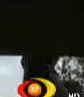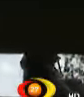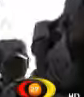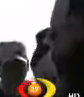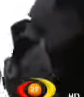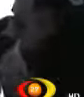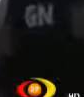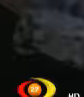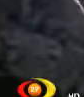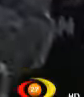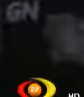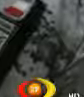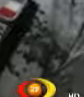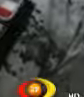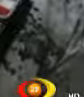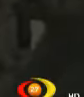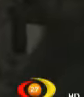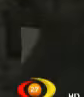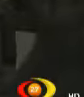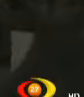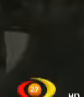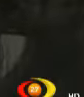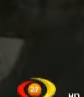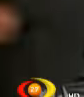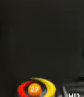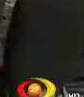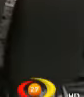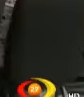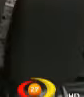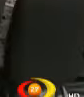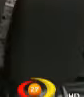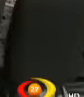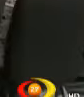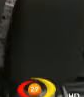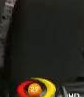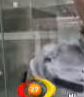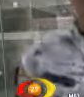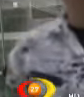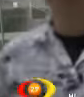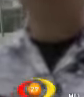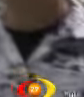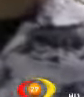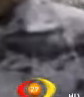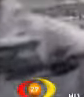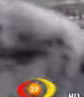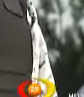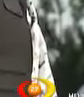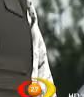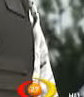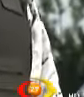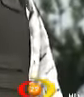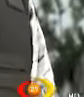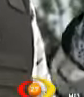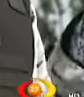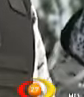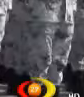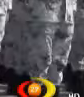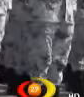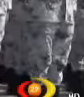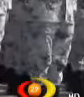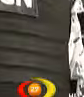condiciones de vida y de trabajo a fin de atender las causas que originan la violencia pero reconoció que disminuir la incidencia delictiva